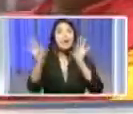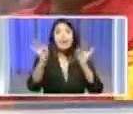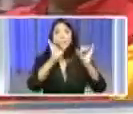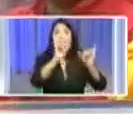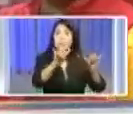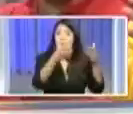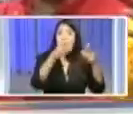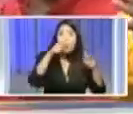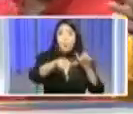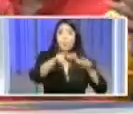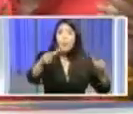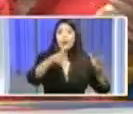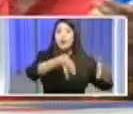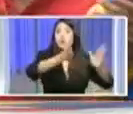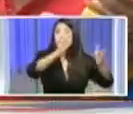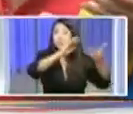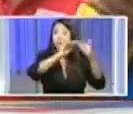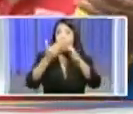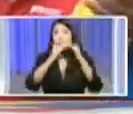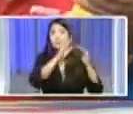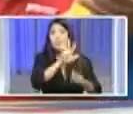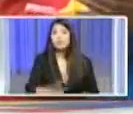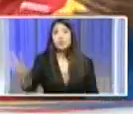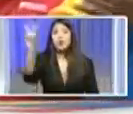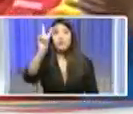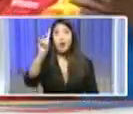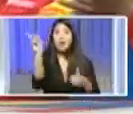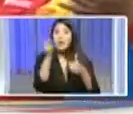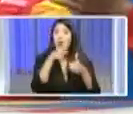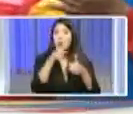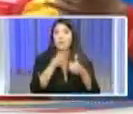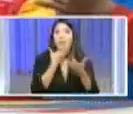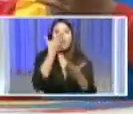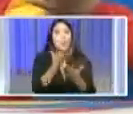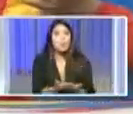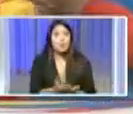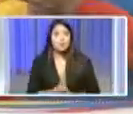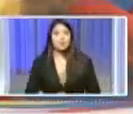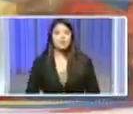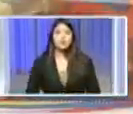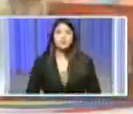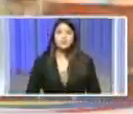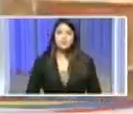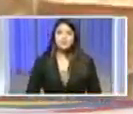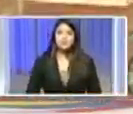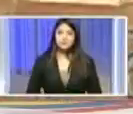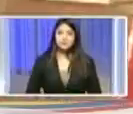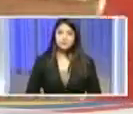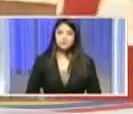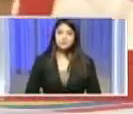base en todos los urbanismos del país. Es lo primero que quiero proponerle.